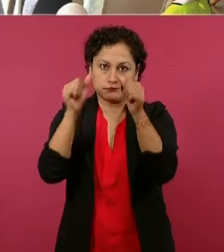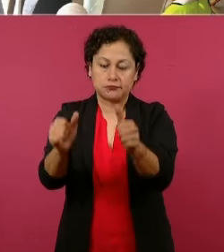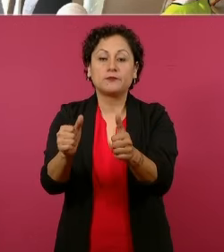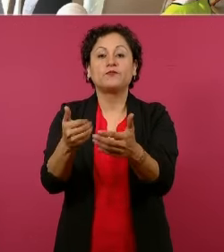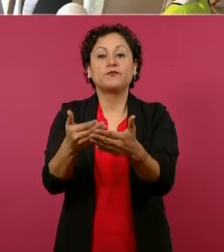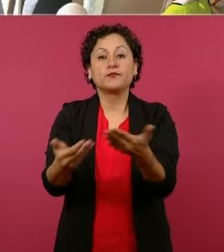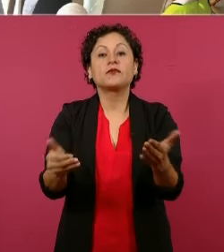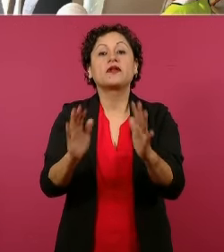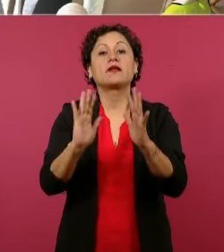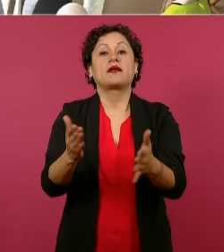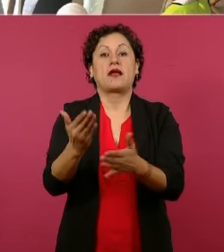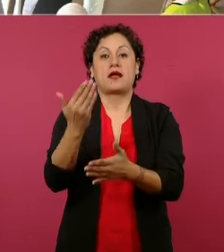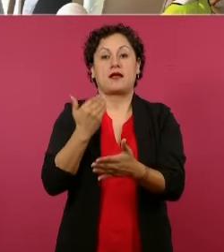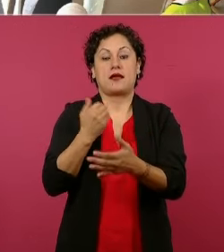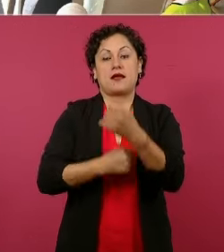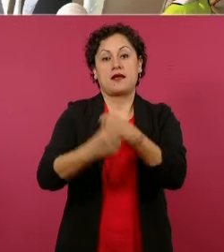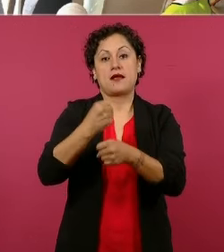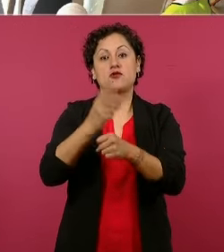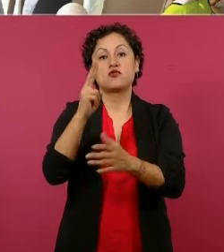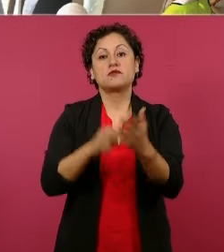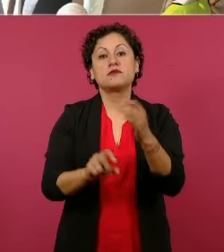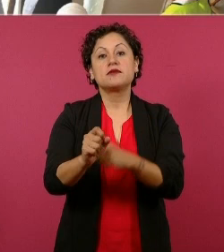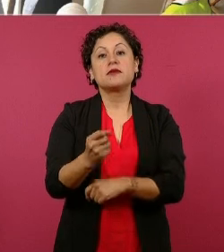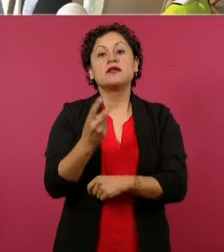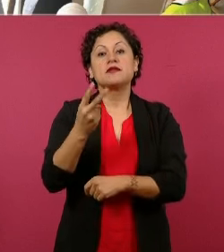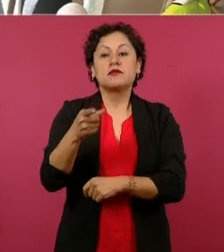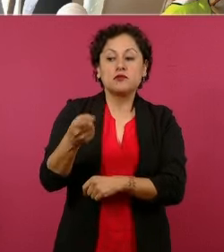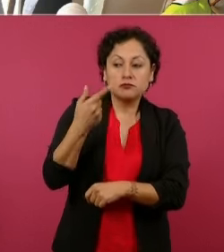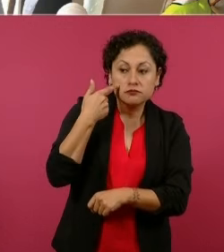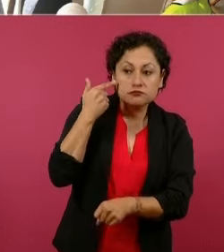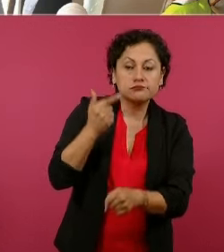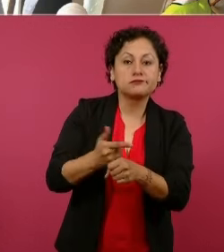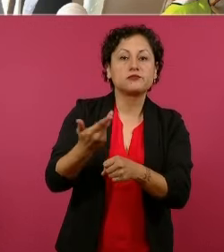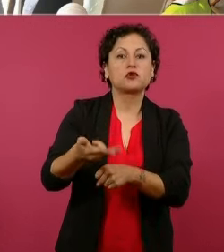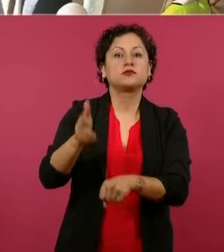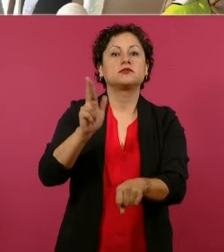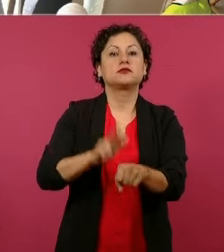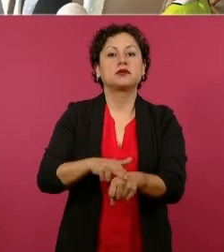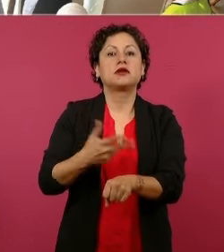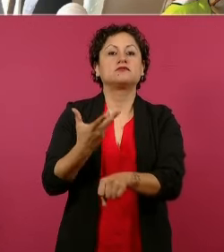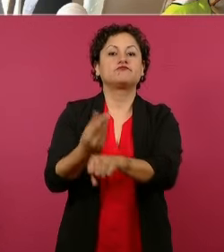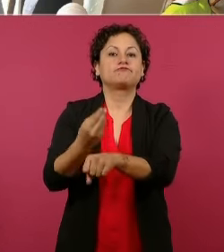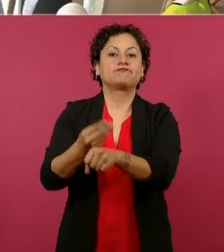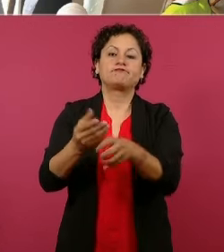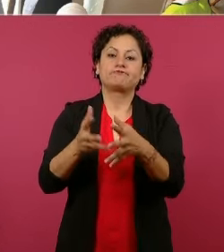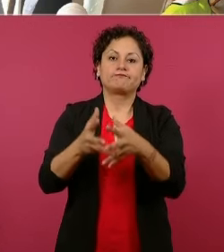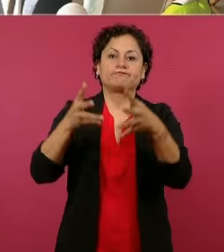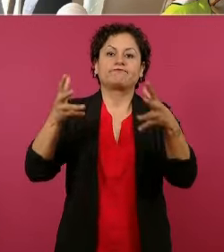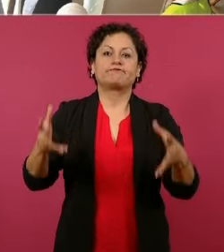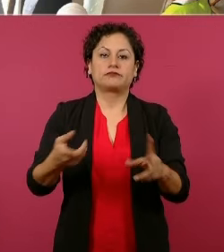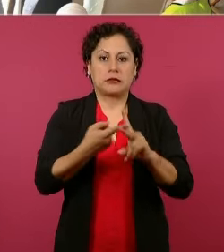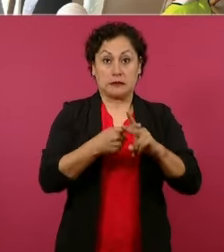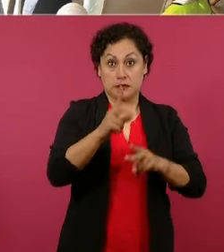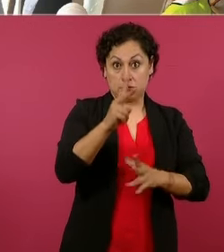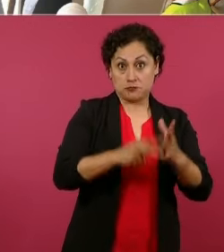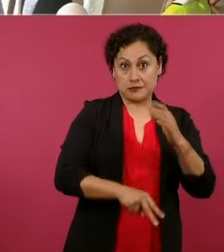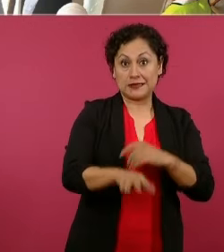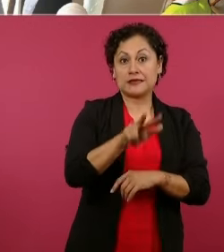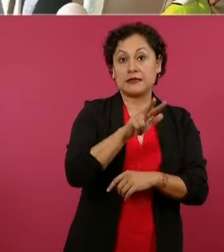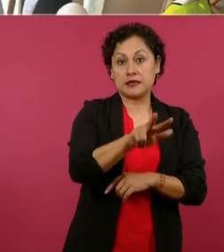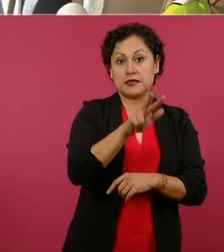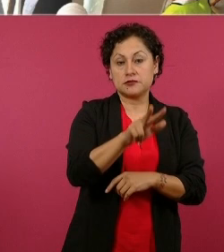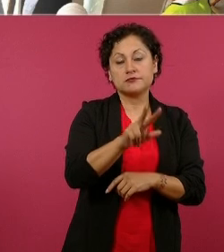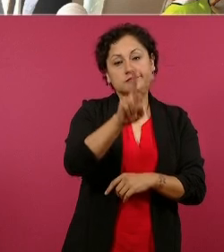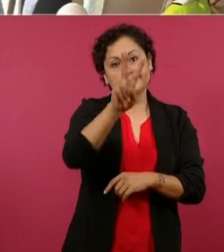eh la ampliación de este hospital de 2018 había iniciado hubo problemas eh con